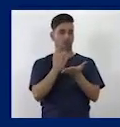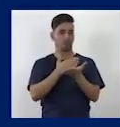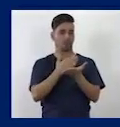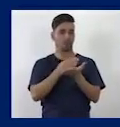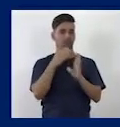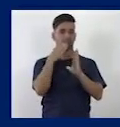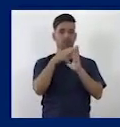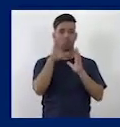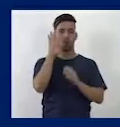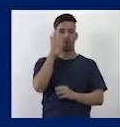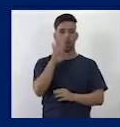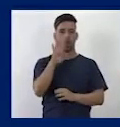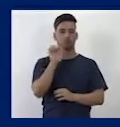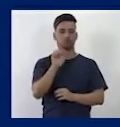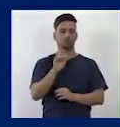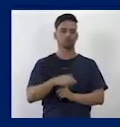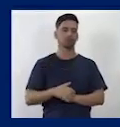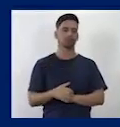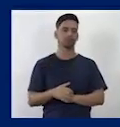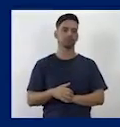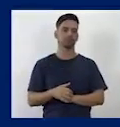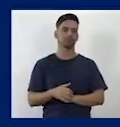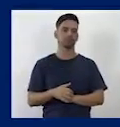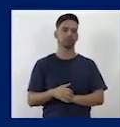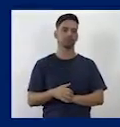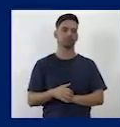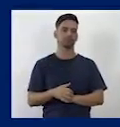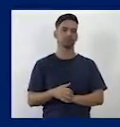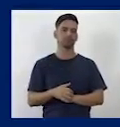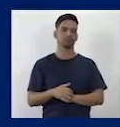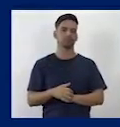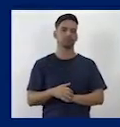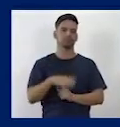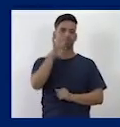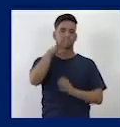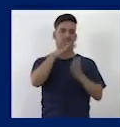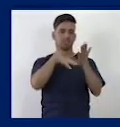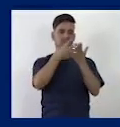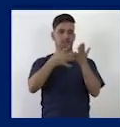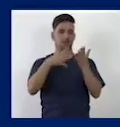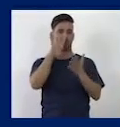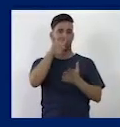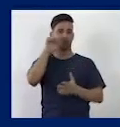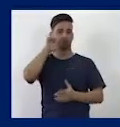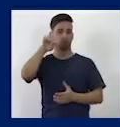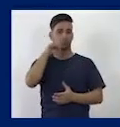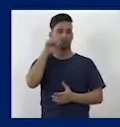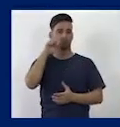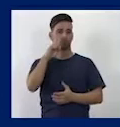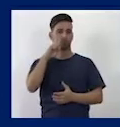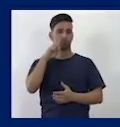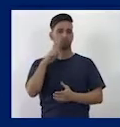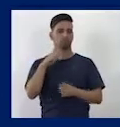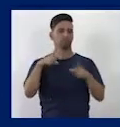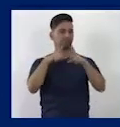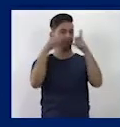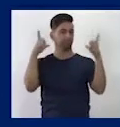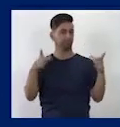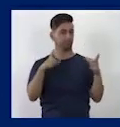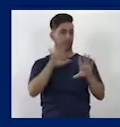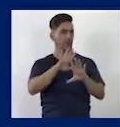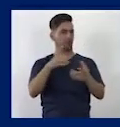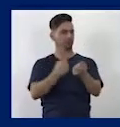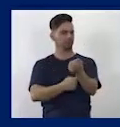en el capítulo 4 todo que tiene el 4 al antes del capítulo 4 tabla 4 como unas grandes normas y tanto usted ha trabajado con ella